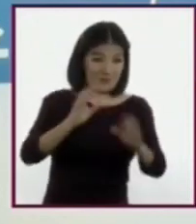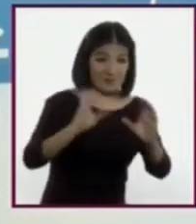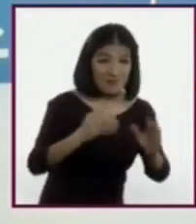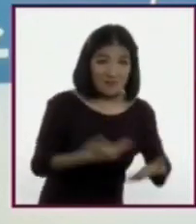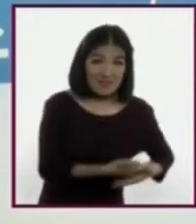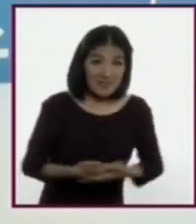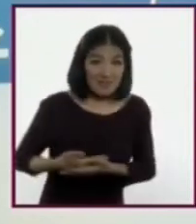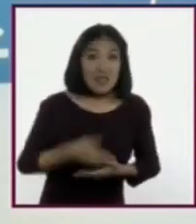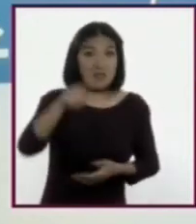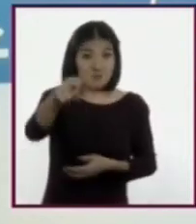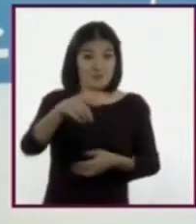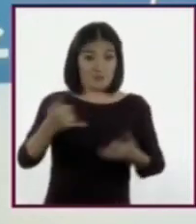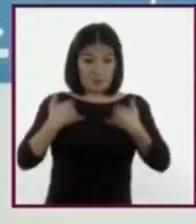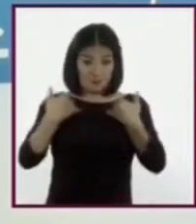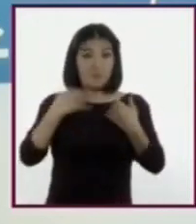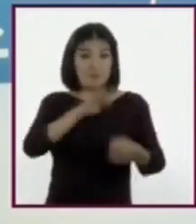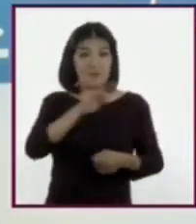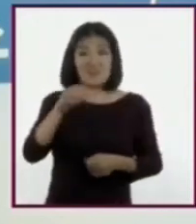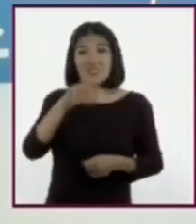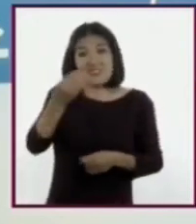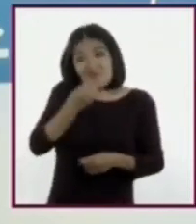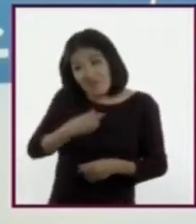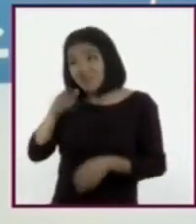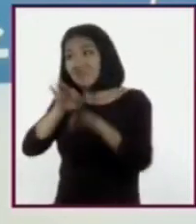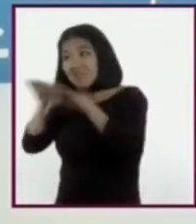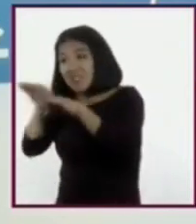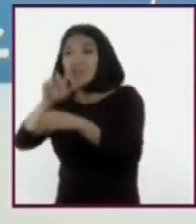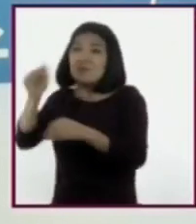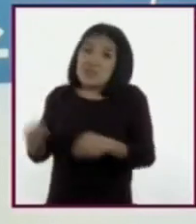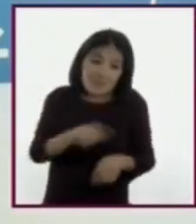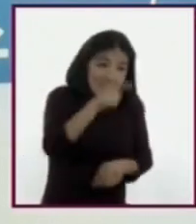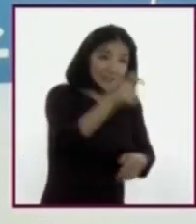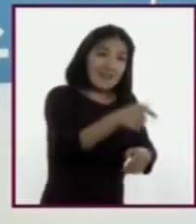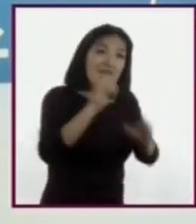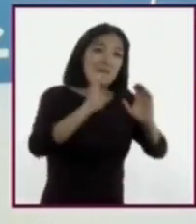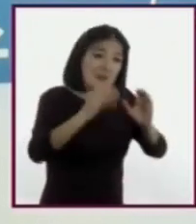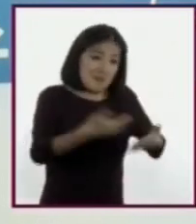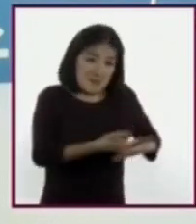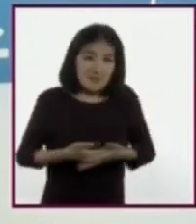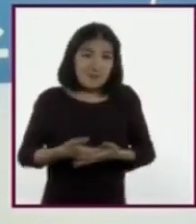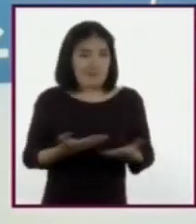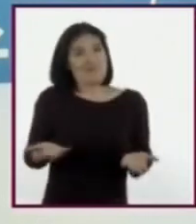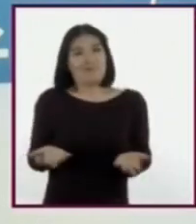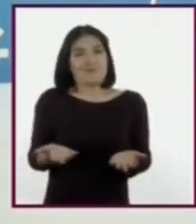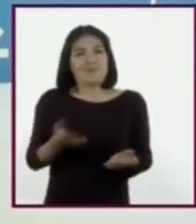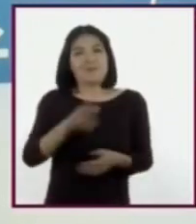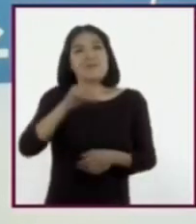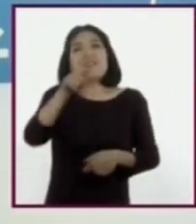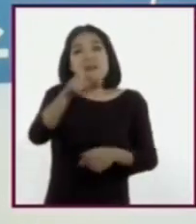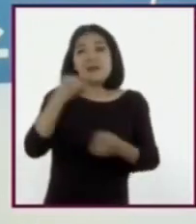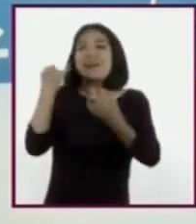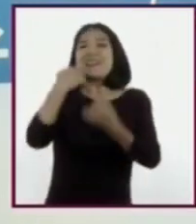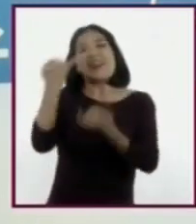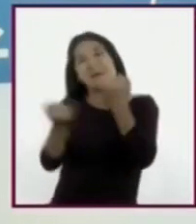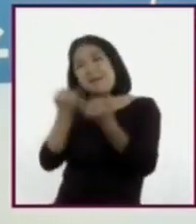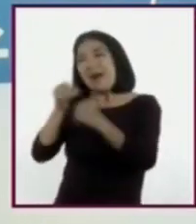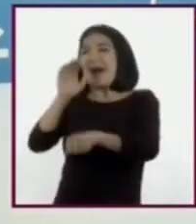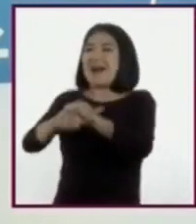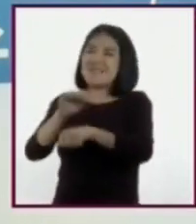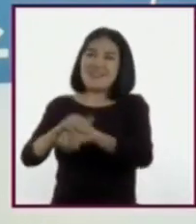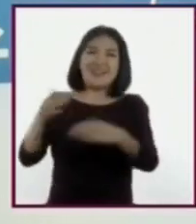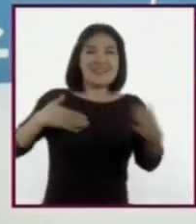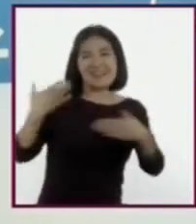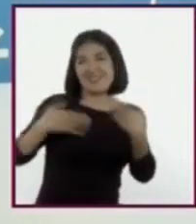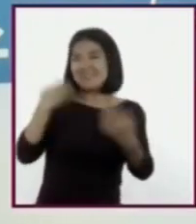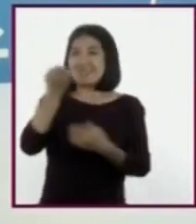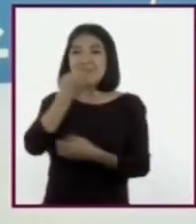sostenerlo? Seguramente no. Pero dada la situación, tal vez tendrían que quitar tiempo al juego, los amigos y hasta la